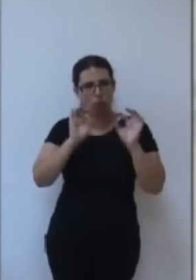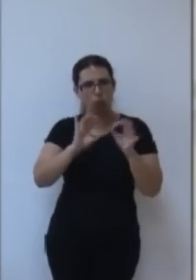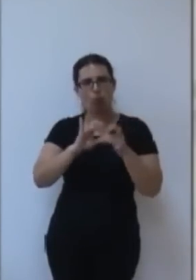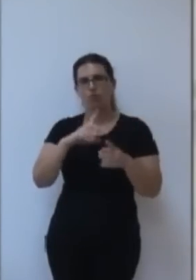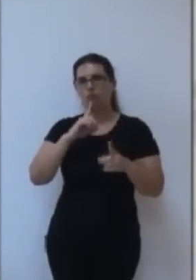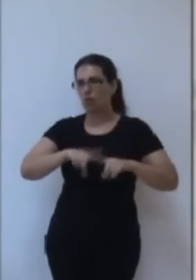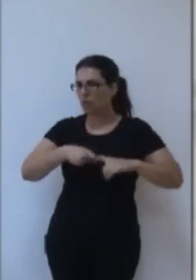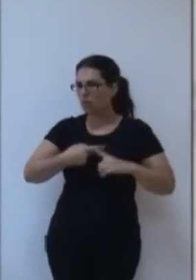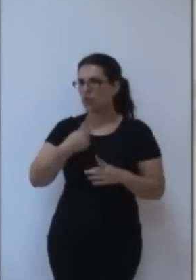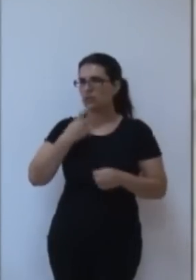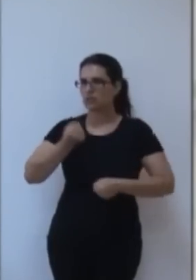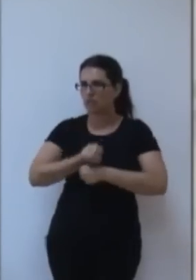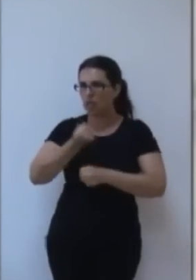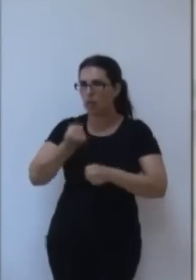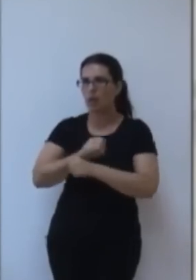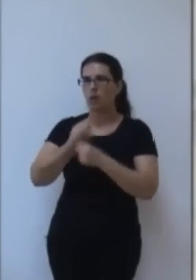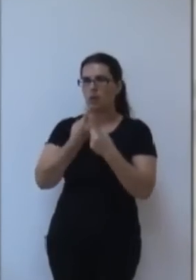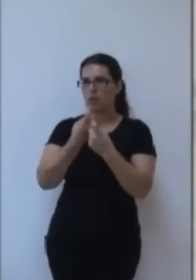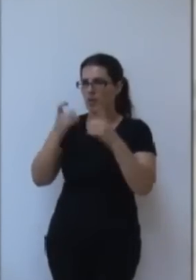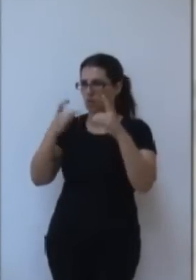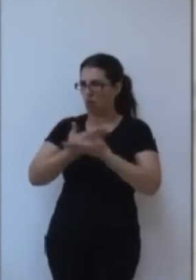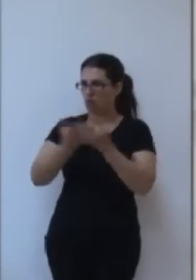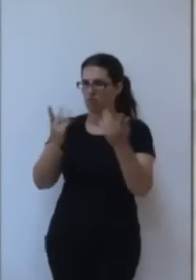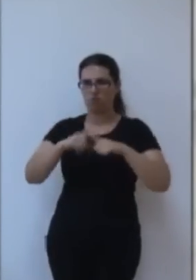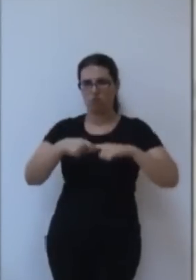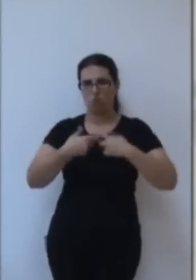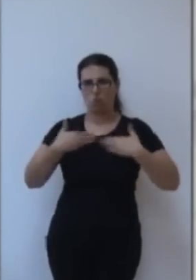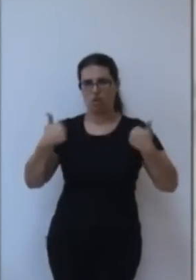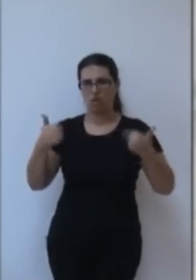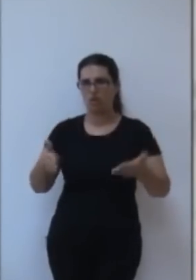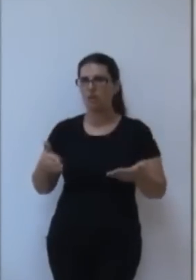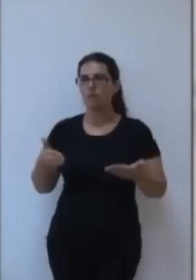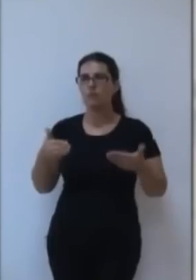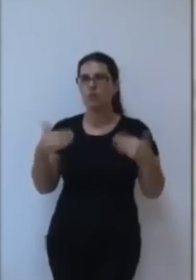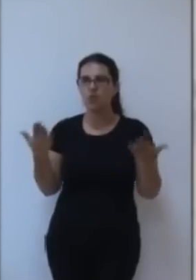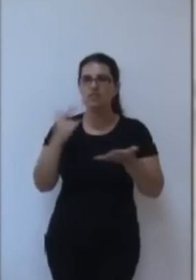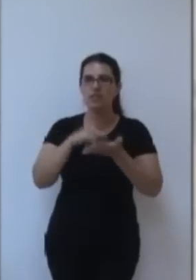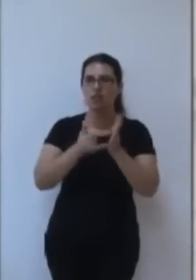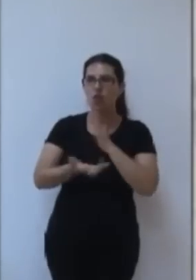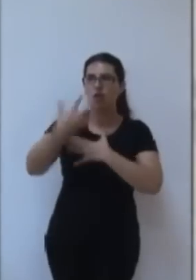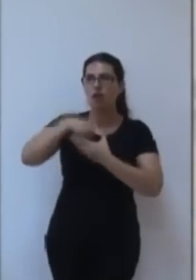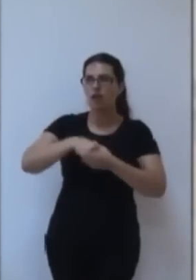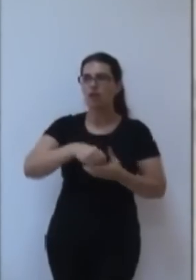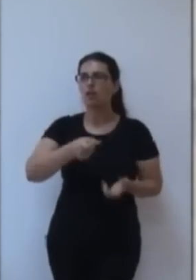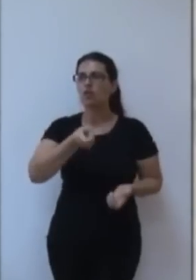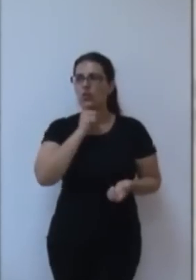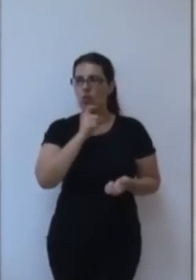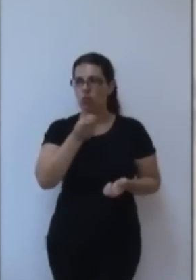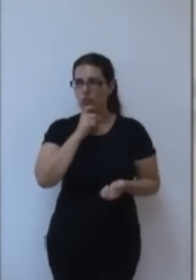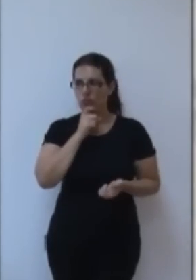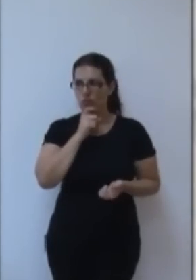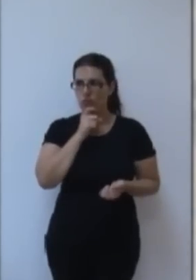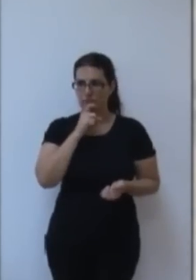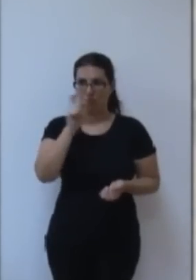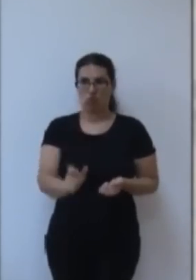su trabajo, tienen necesidades igual que todas. ¿Y cómo convive ya la tecnología en ese ámbito, ¿no?, de esa persona más